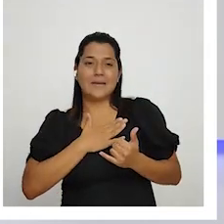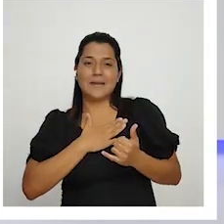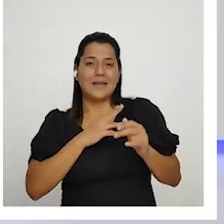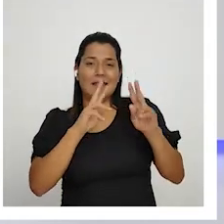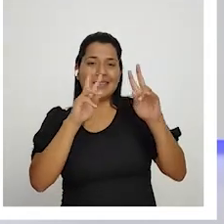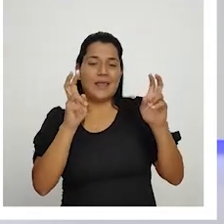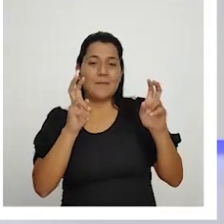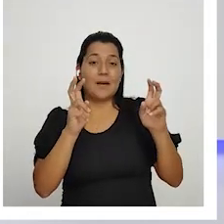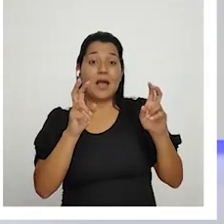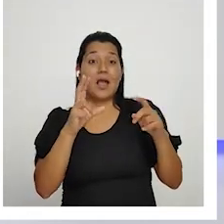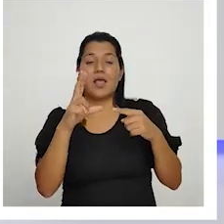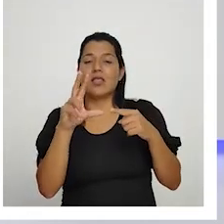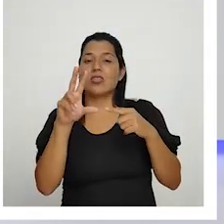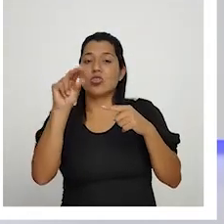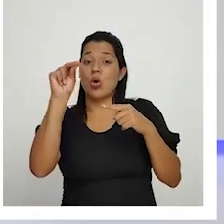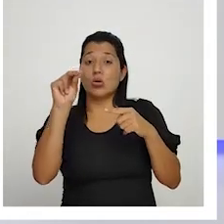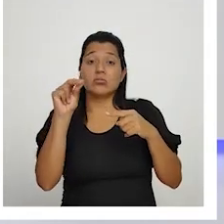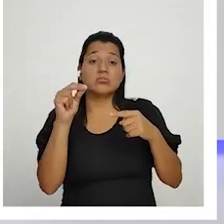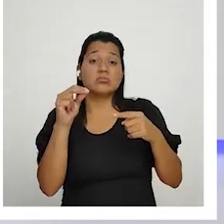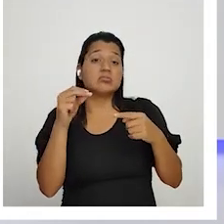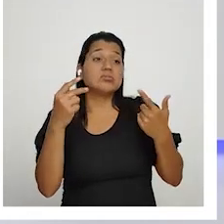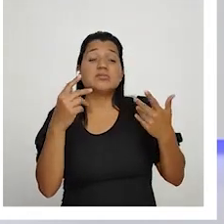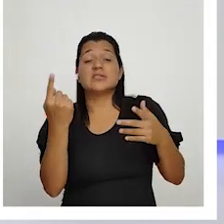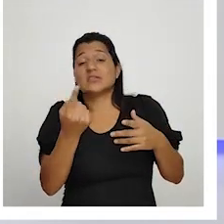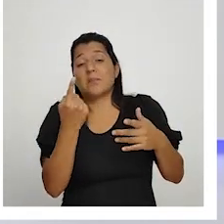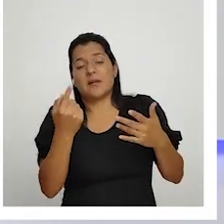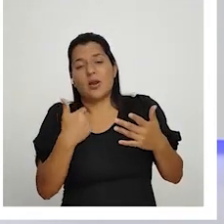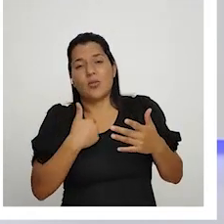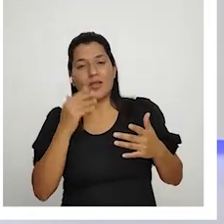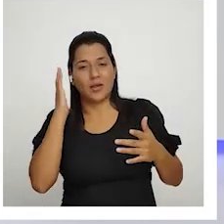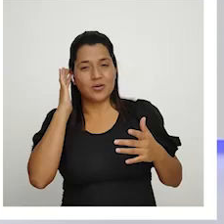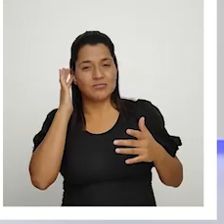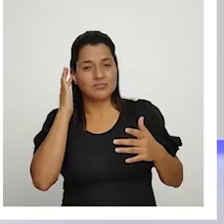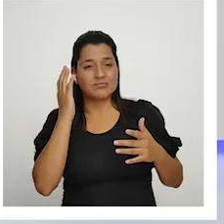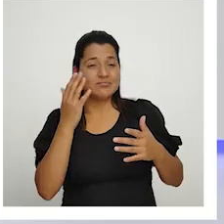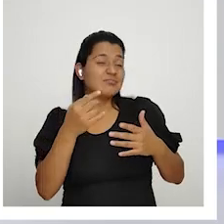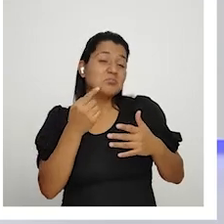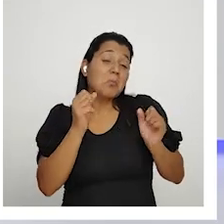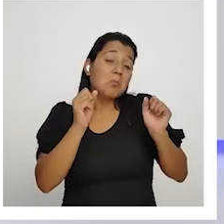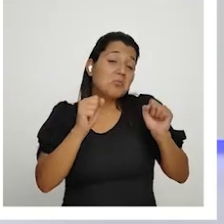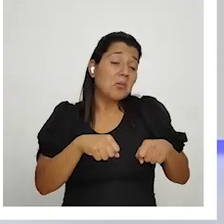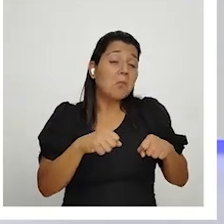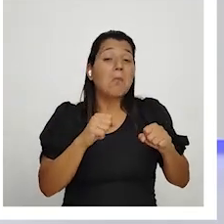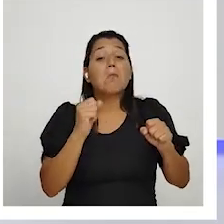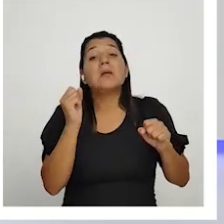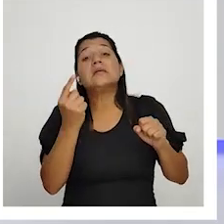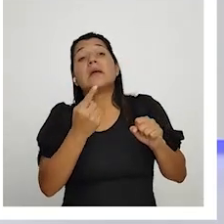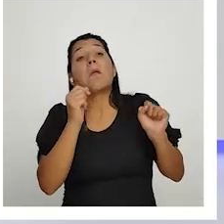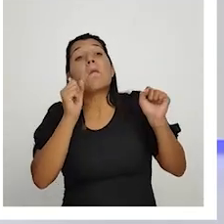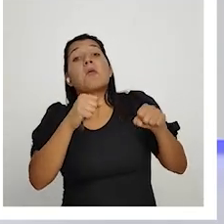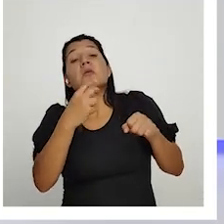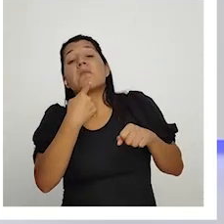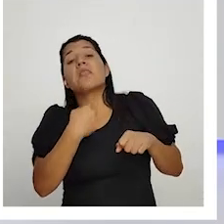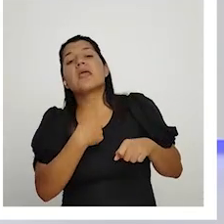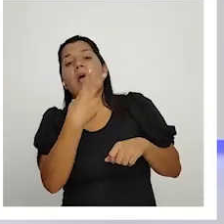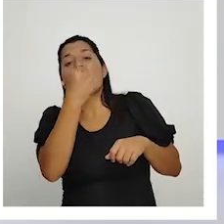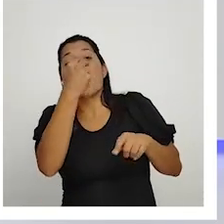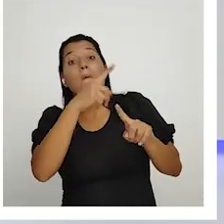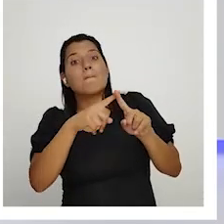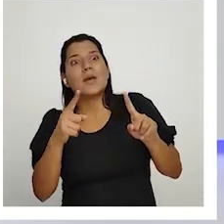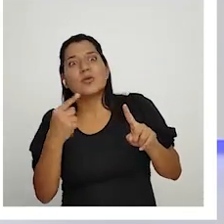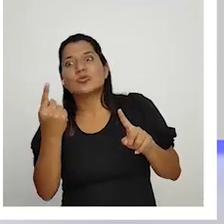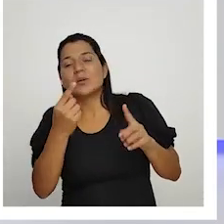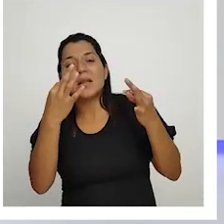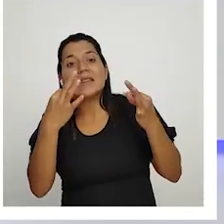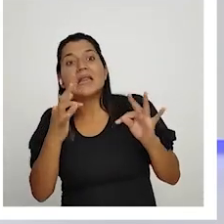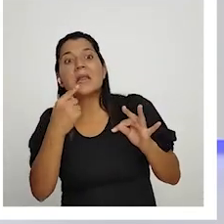tengo, ¿verdad? Entonces, el no ya está, pero yo puedo intentar a ver si la respuesta es sí, ¿verdad? Entonces, no quedarme nada más con esta idea de,